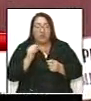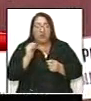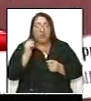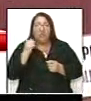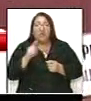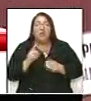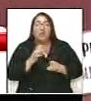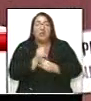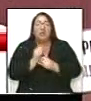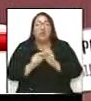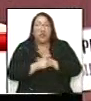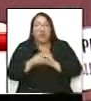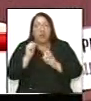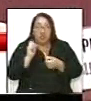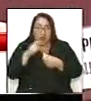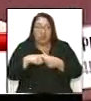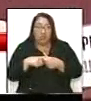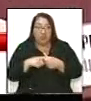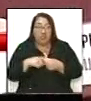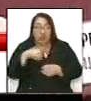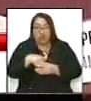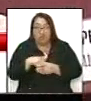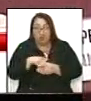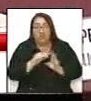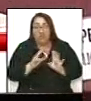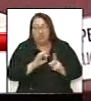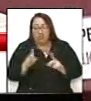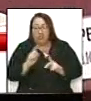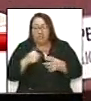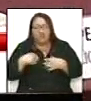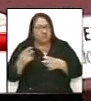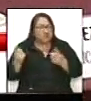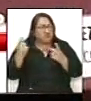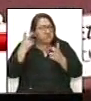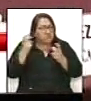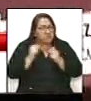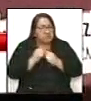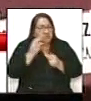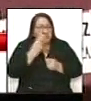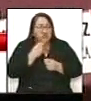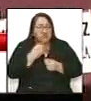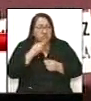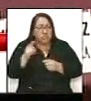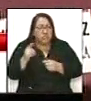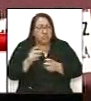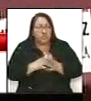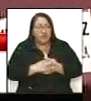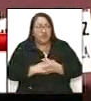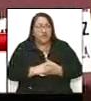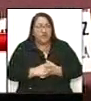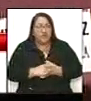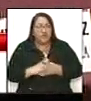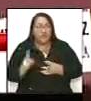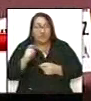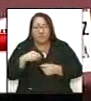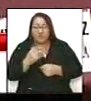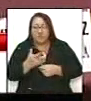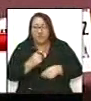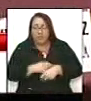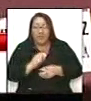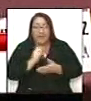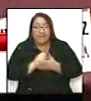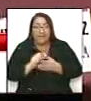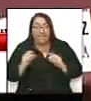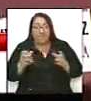para ejercer el derecho de postulación. Una cosa que me trae a colación escuchando al congresista Mulder es que no necesariamente el periodo de inscripción